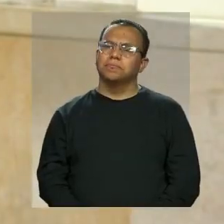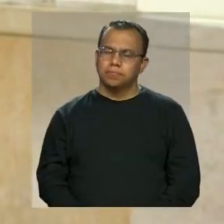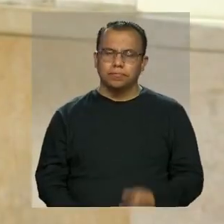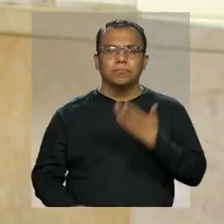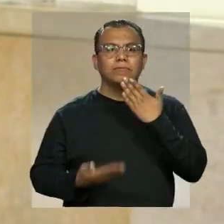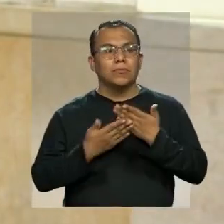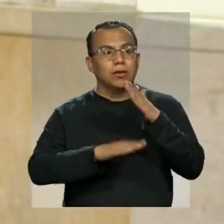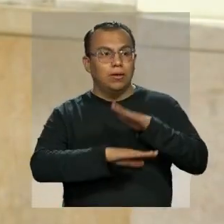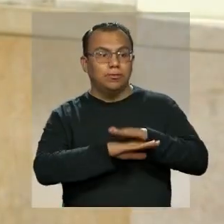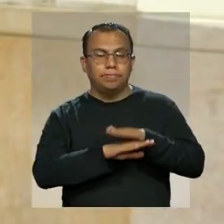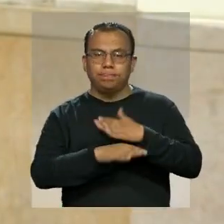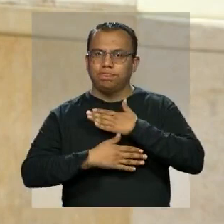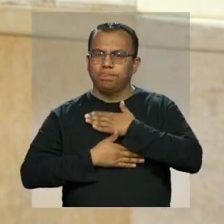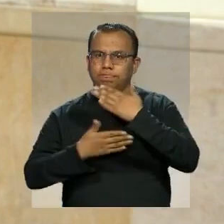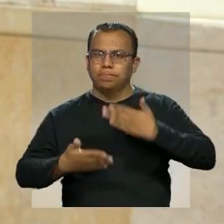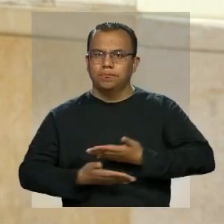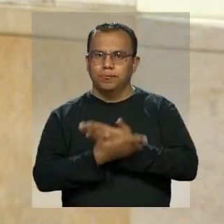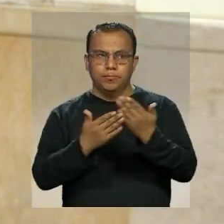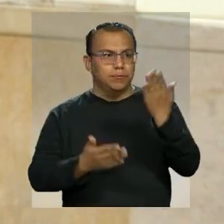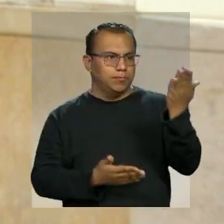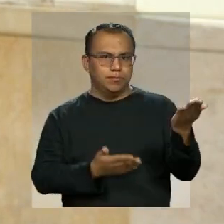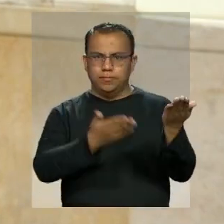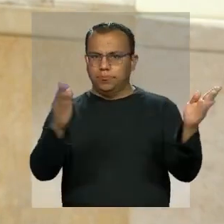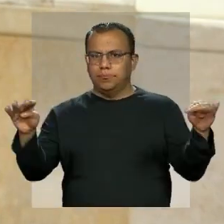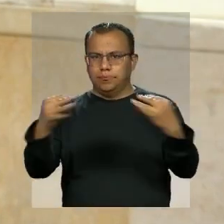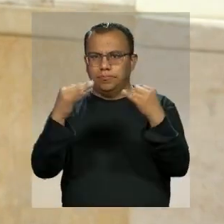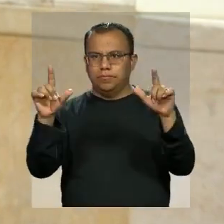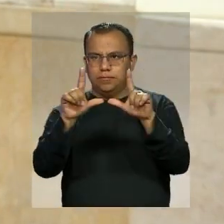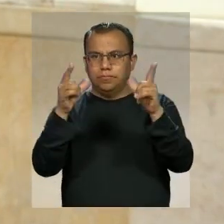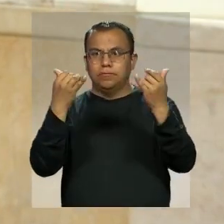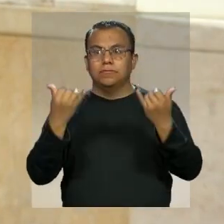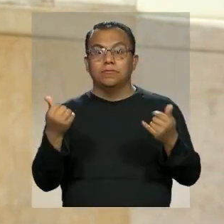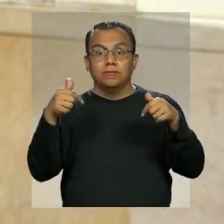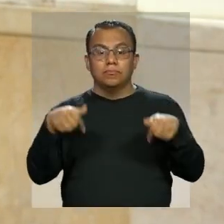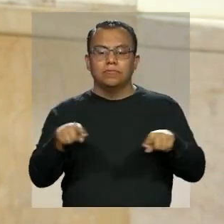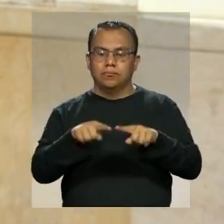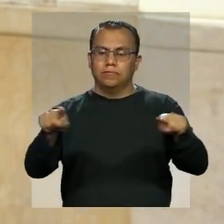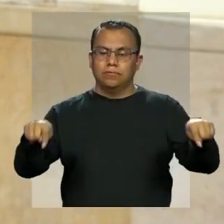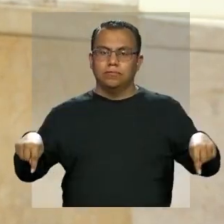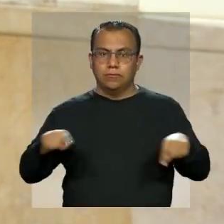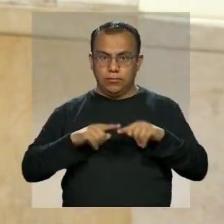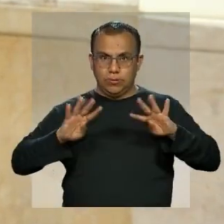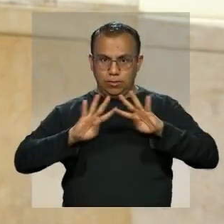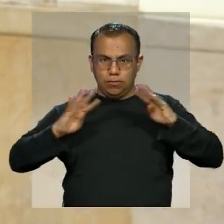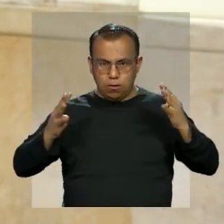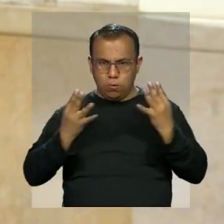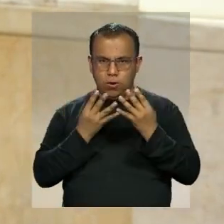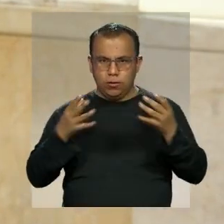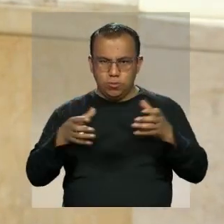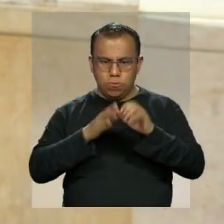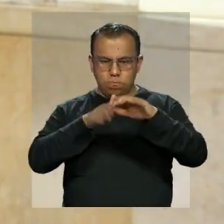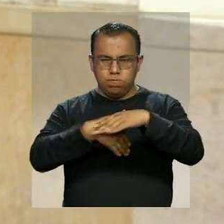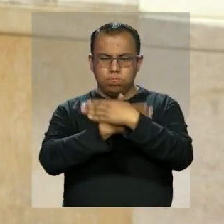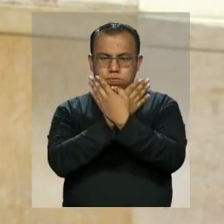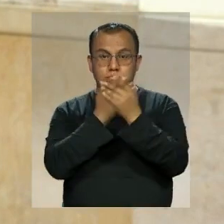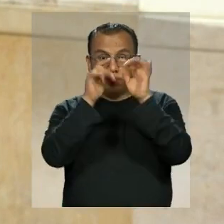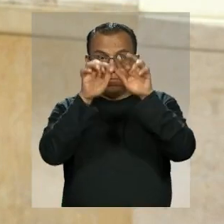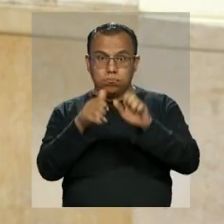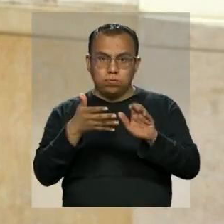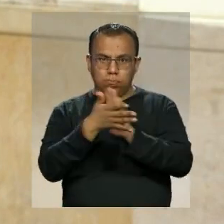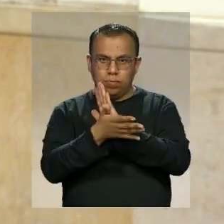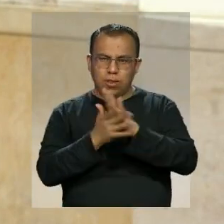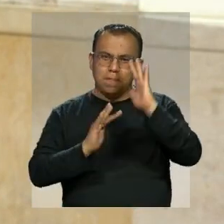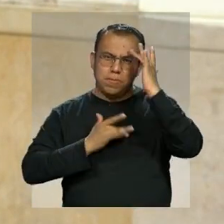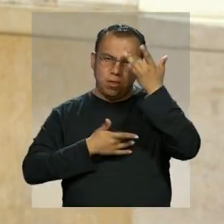Muy buenas tardes, Yamil, qué gusto saludarlo a usted y a todos los televidentes de ahora. Pues yo me encuentro en el Congreso de la República en el informe de casos de